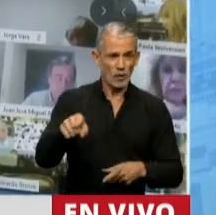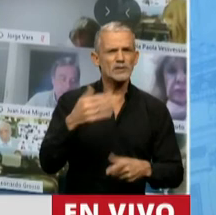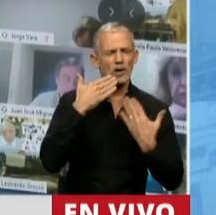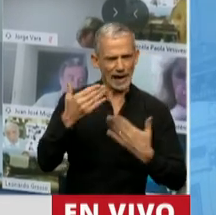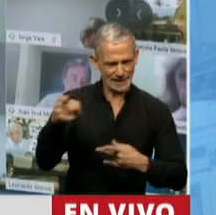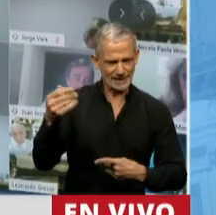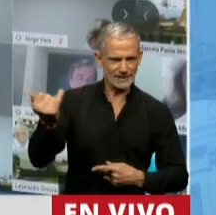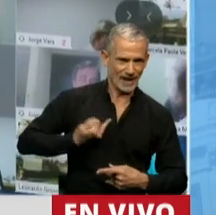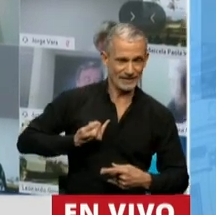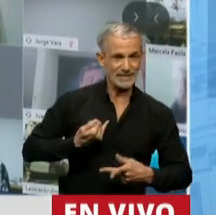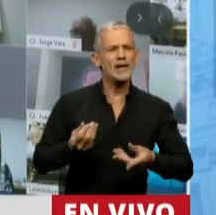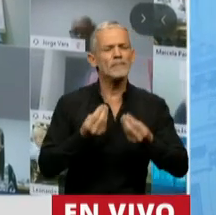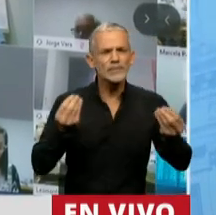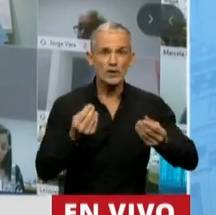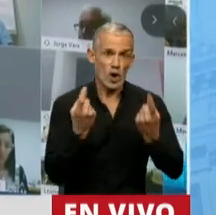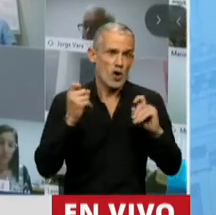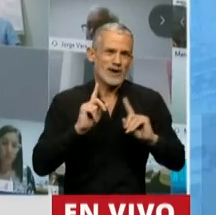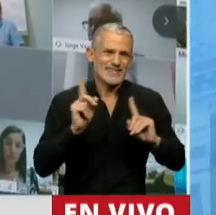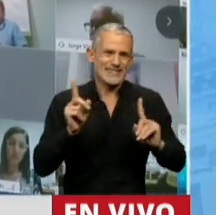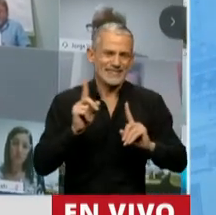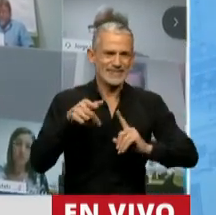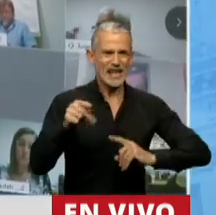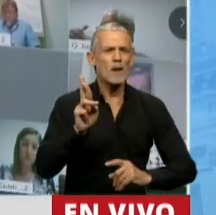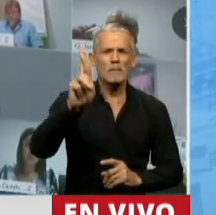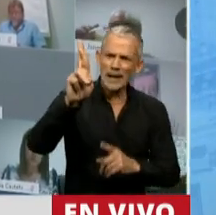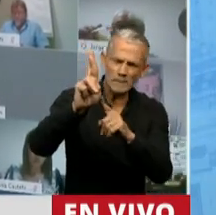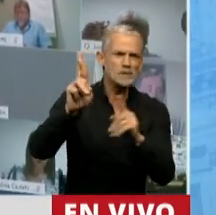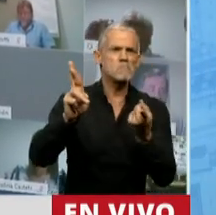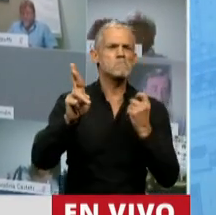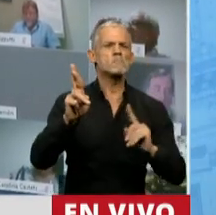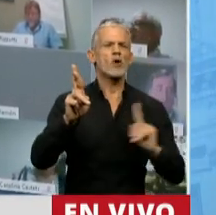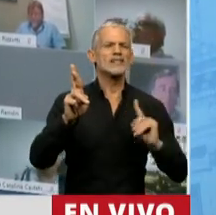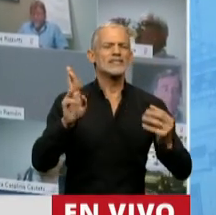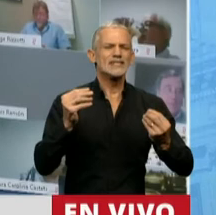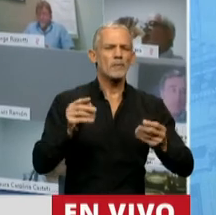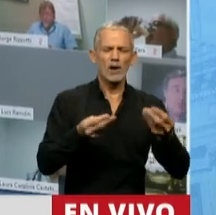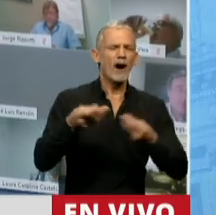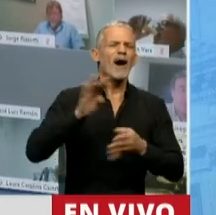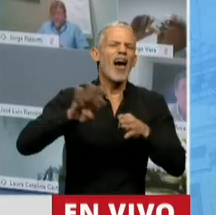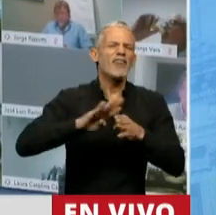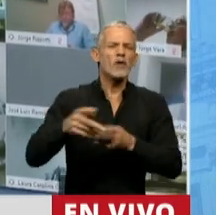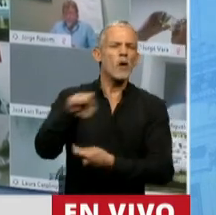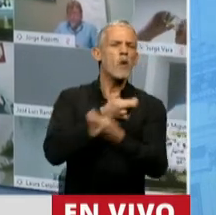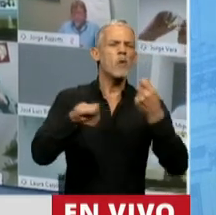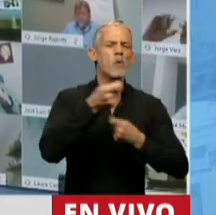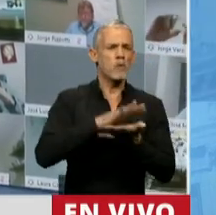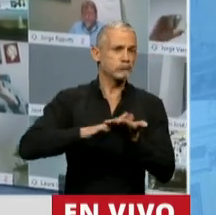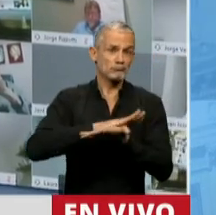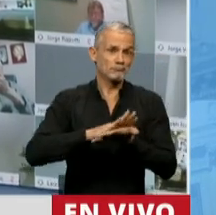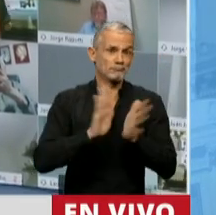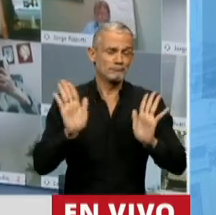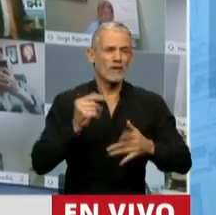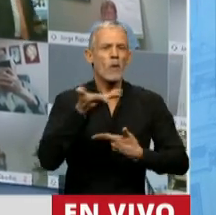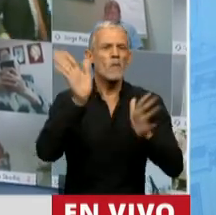quien agradezco, es que no hace falta esta autorización, ya que se trata de una reestructuración de deudas con el